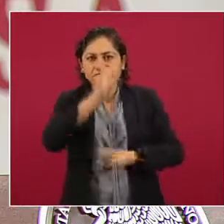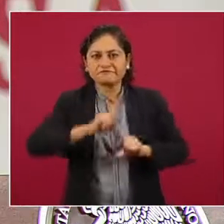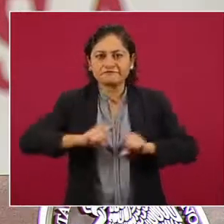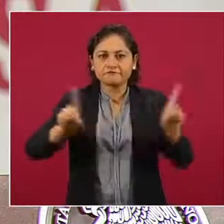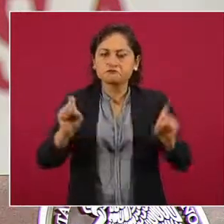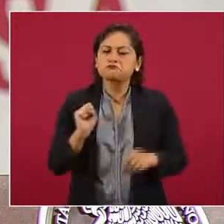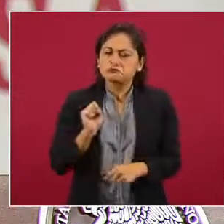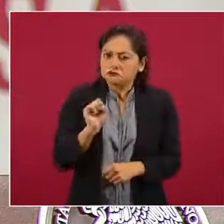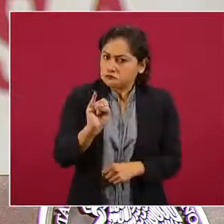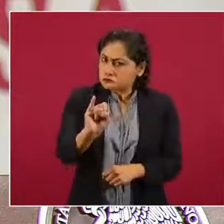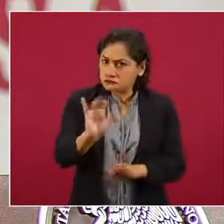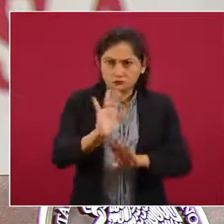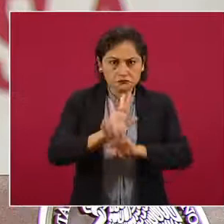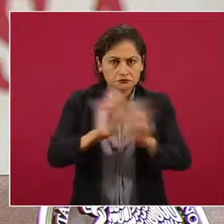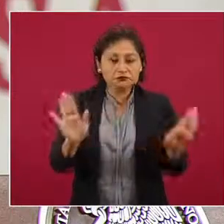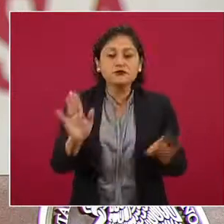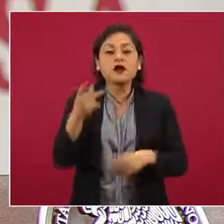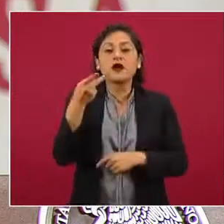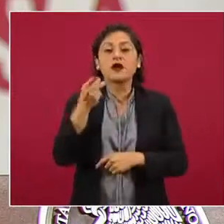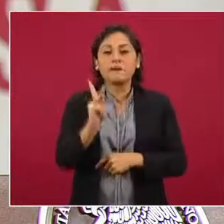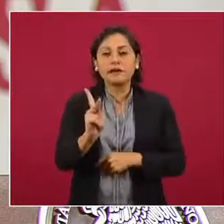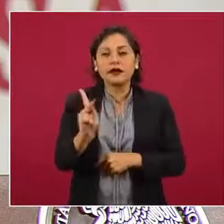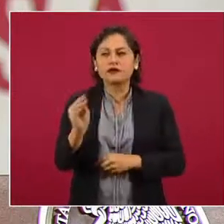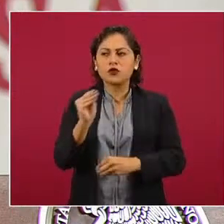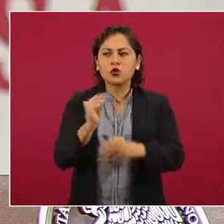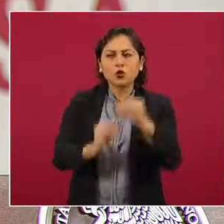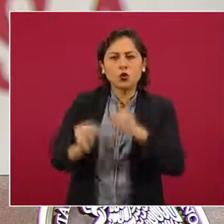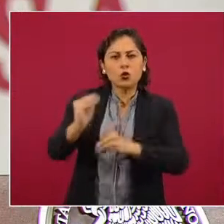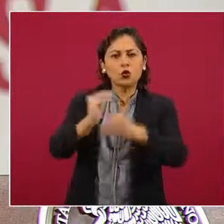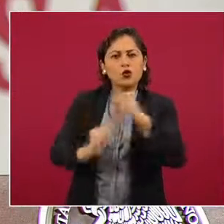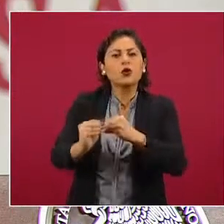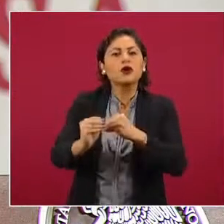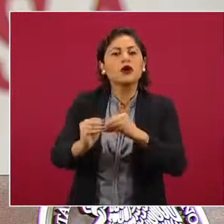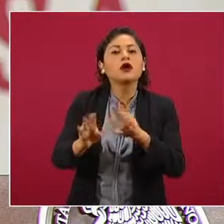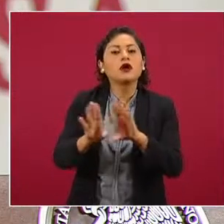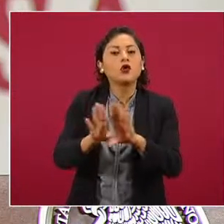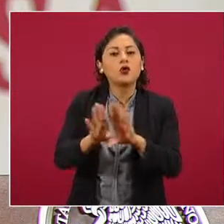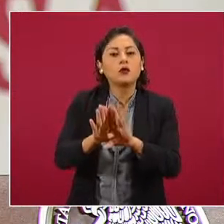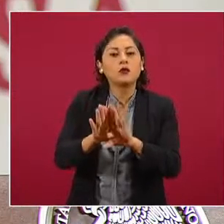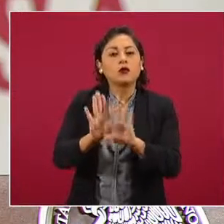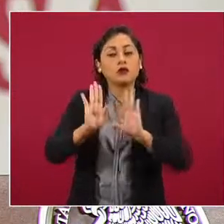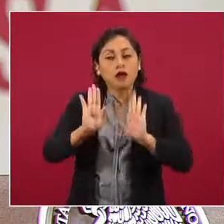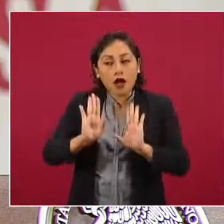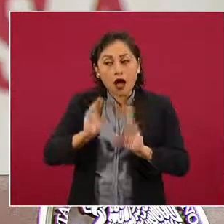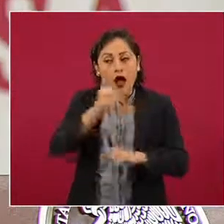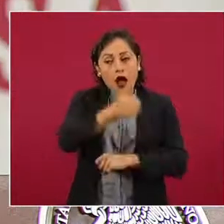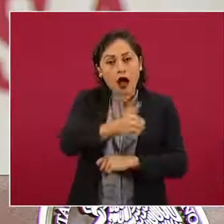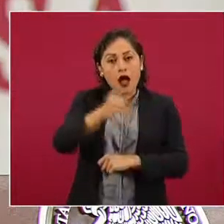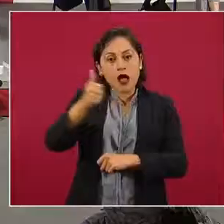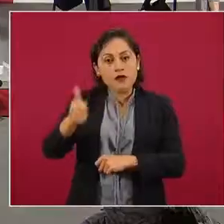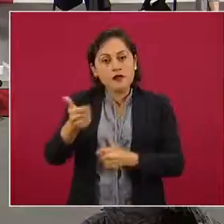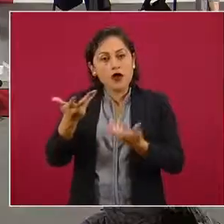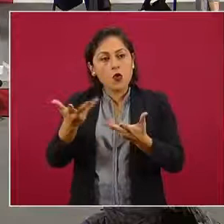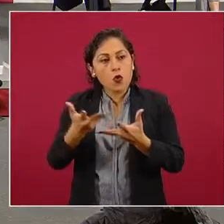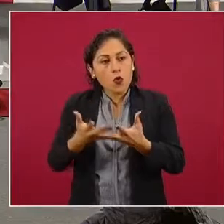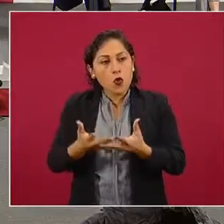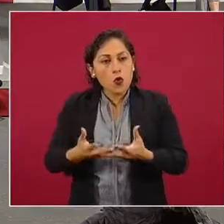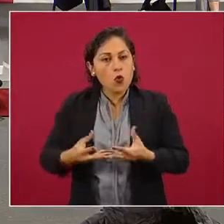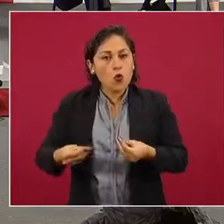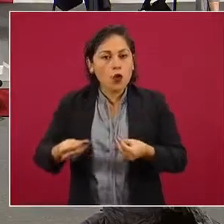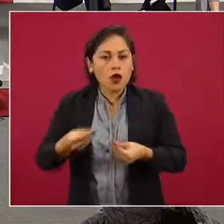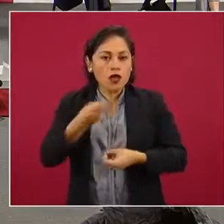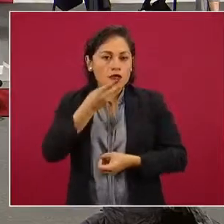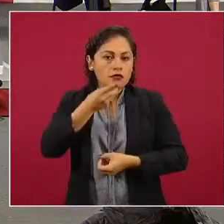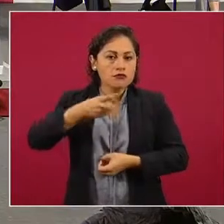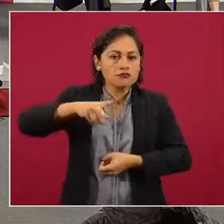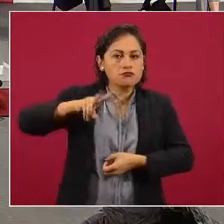posible minimizar tales disputas si quieres tomar parte en ellas si conducen en forma honesta y